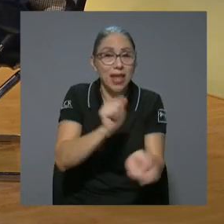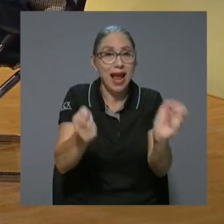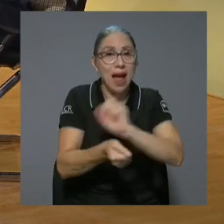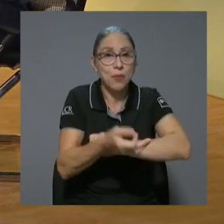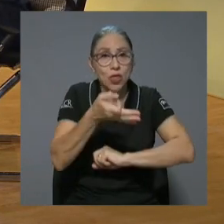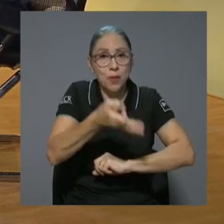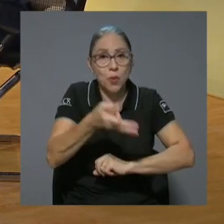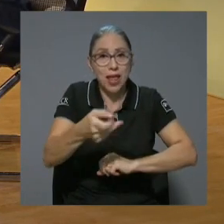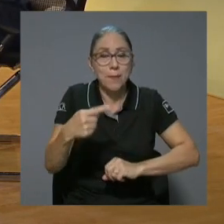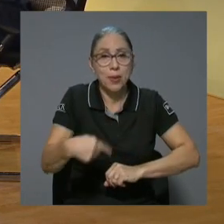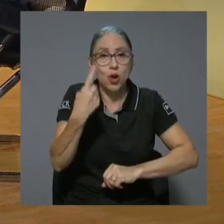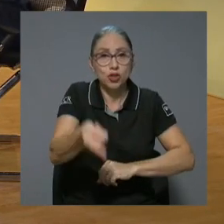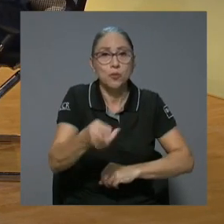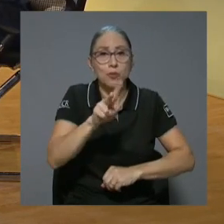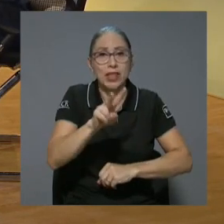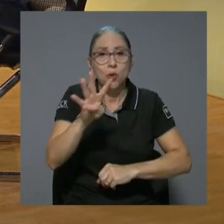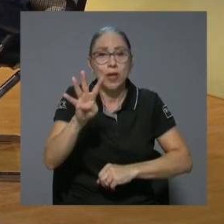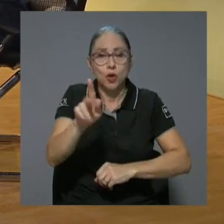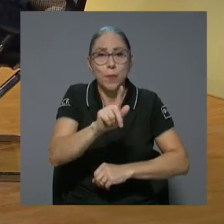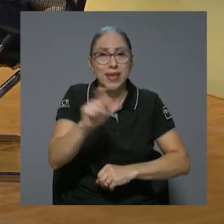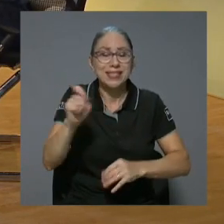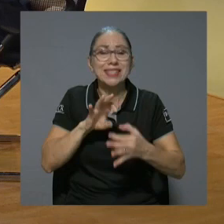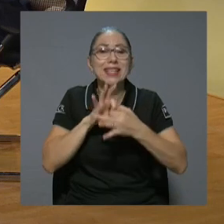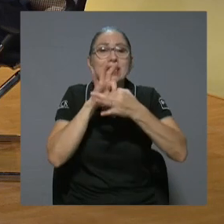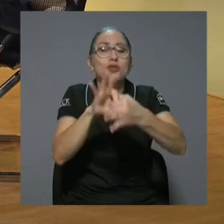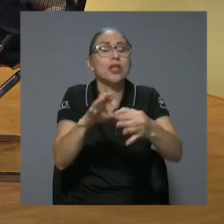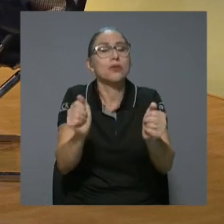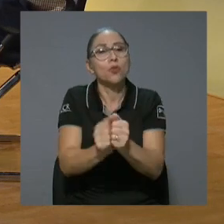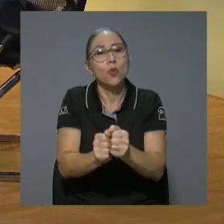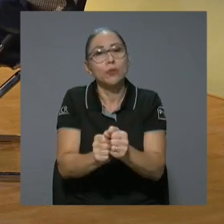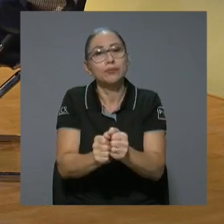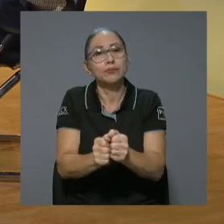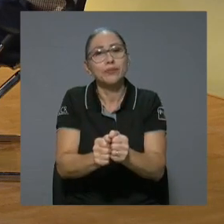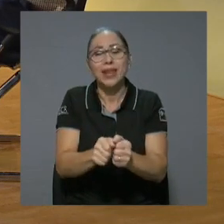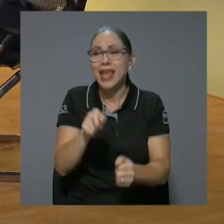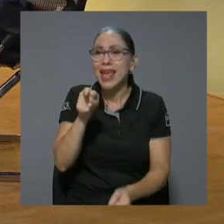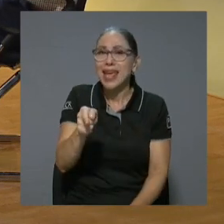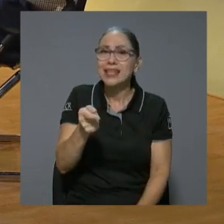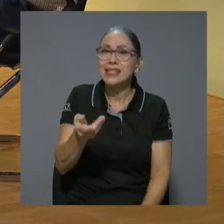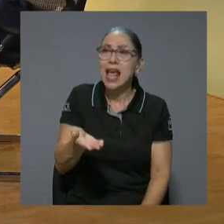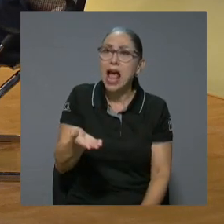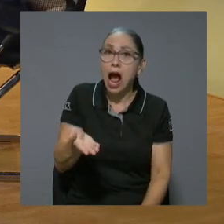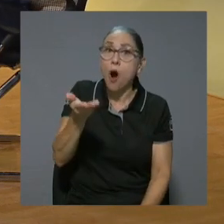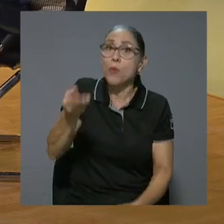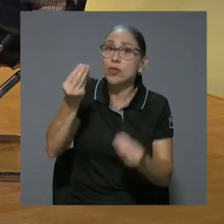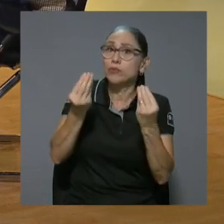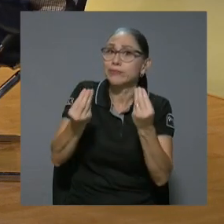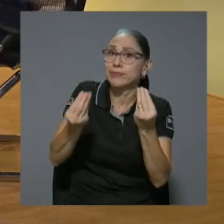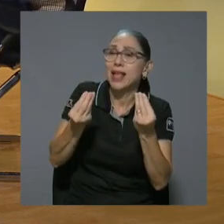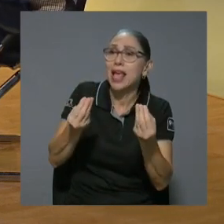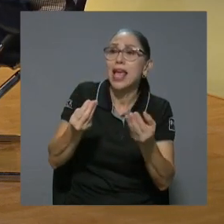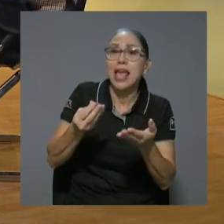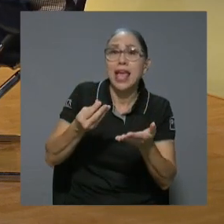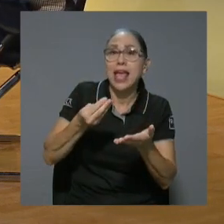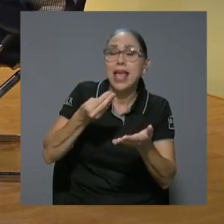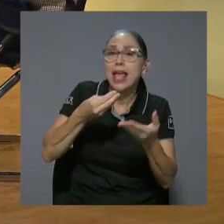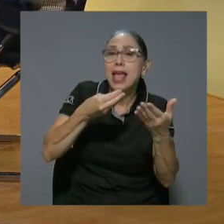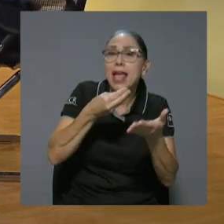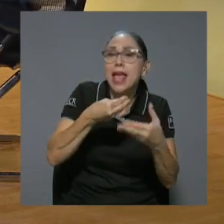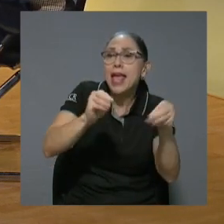meses, tiene que ver justamente con ese aumento enorme no solo de exportaciones, sino de pagos a factores locales de los